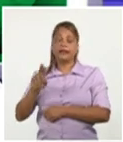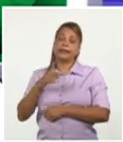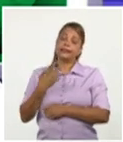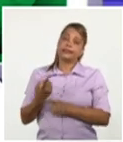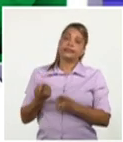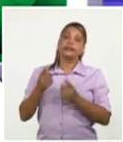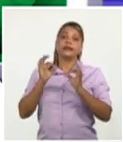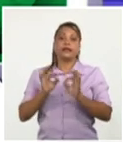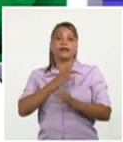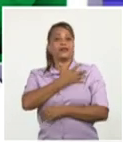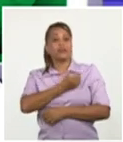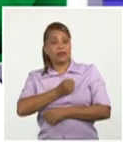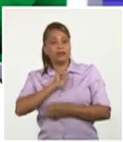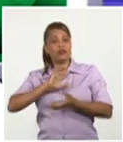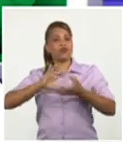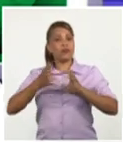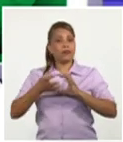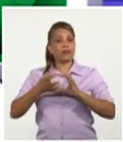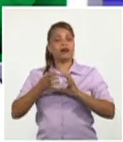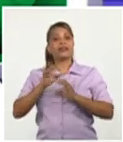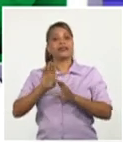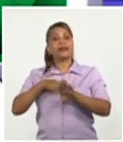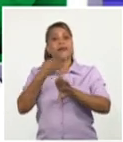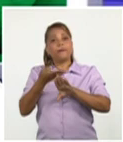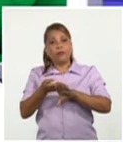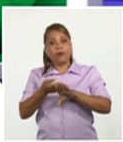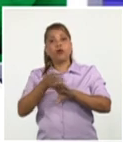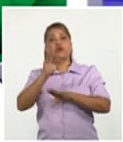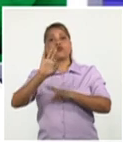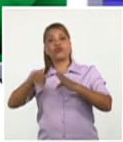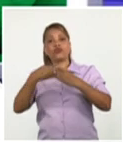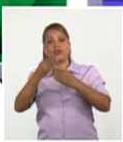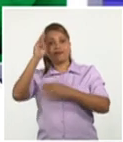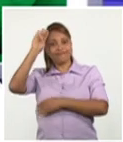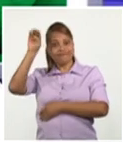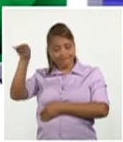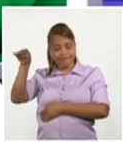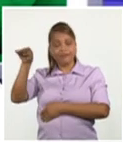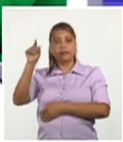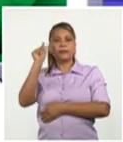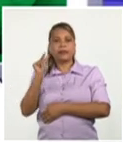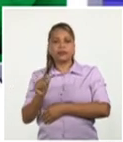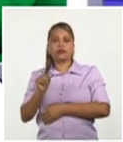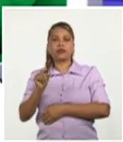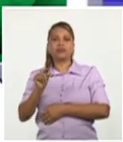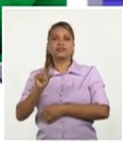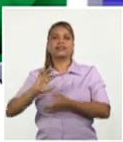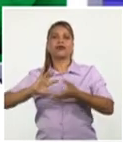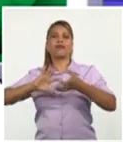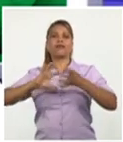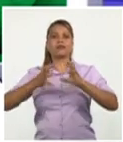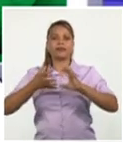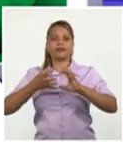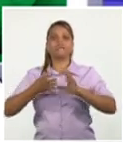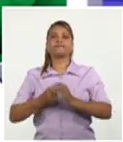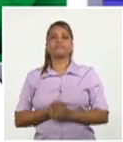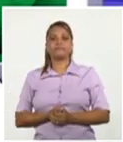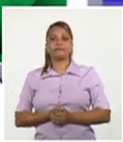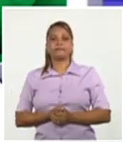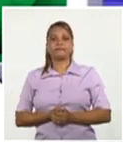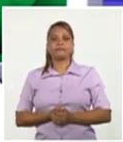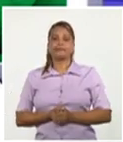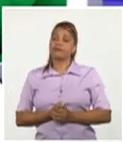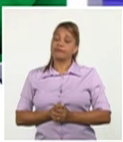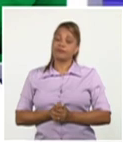presentó, después de 8 días de ingreso, la paciente presenta un grupo de complicaciones, por lo